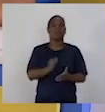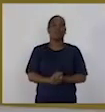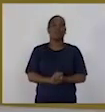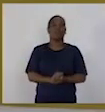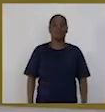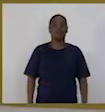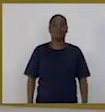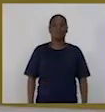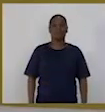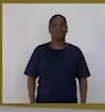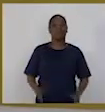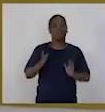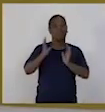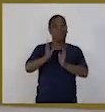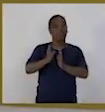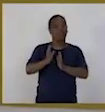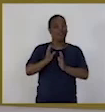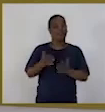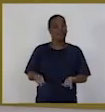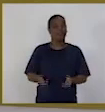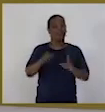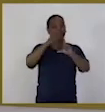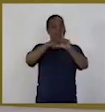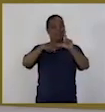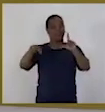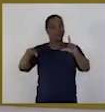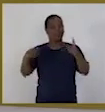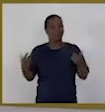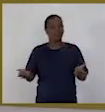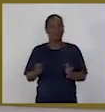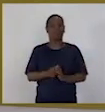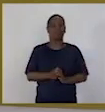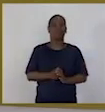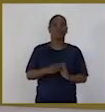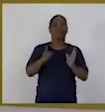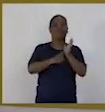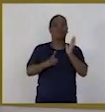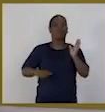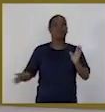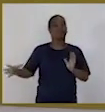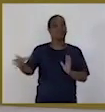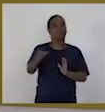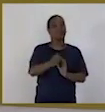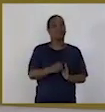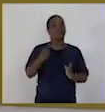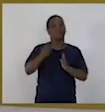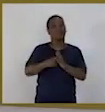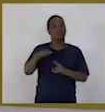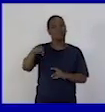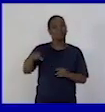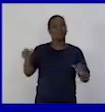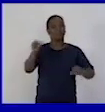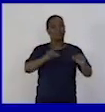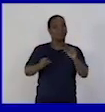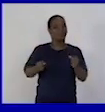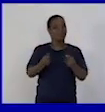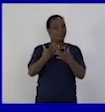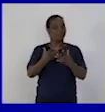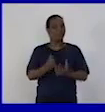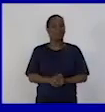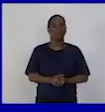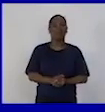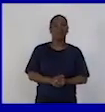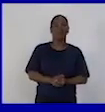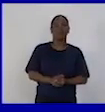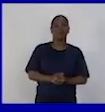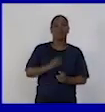continuación seguiremos con la representación del siguiente diagrama de energía total para esta reacción química, donde observamos